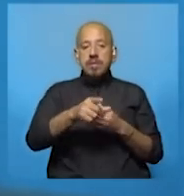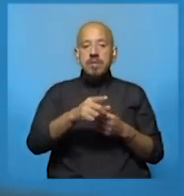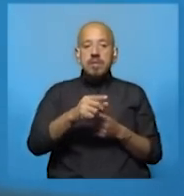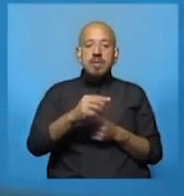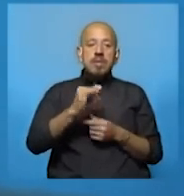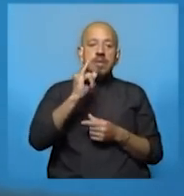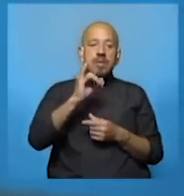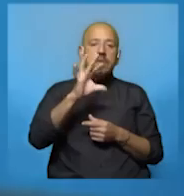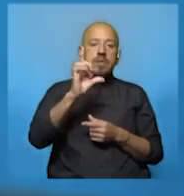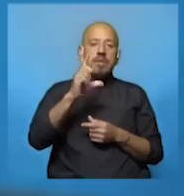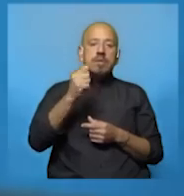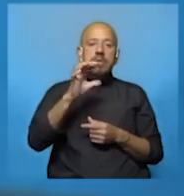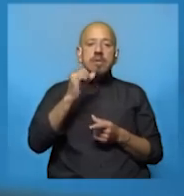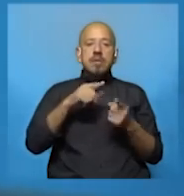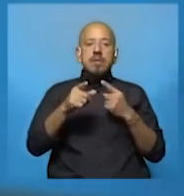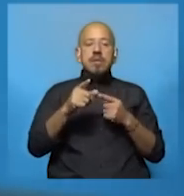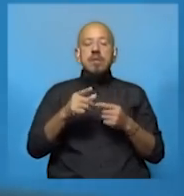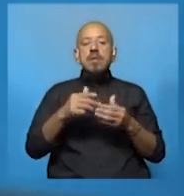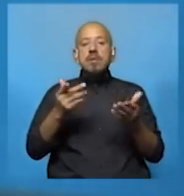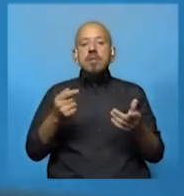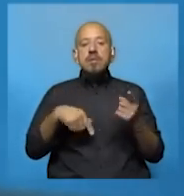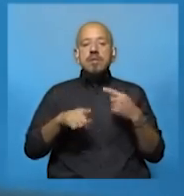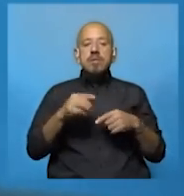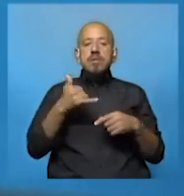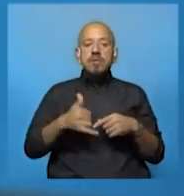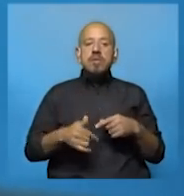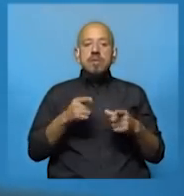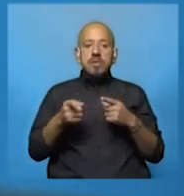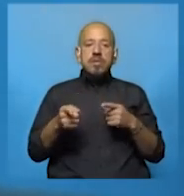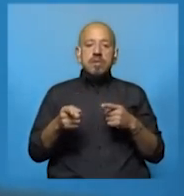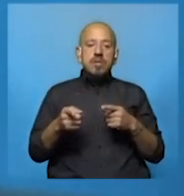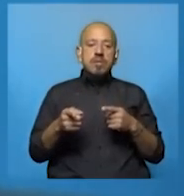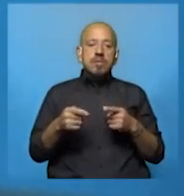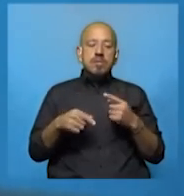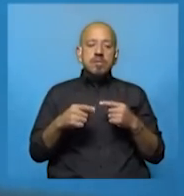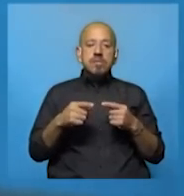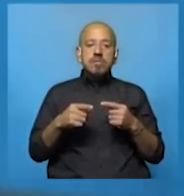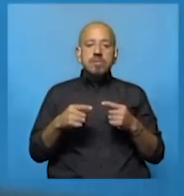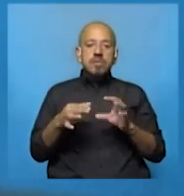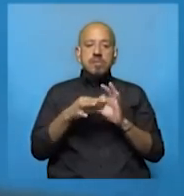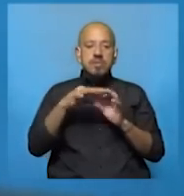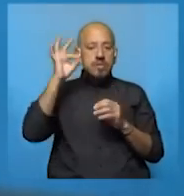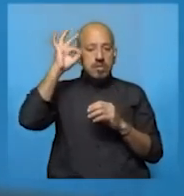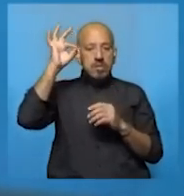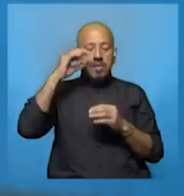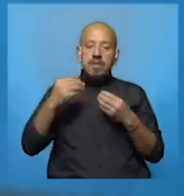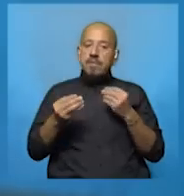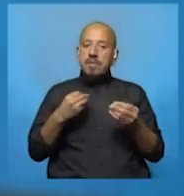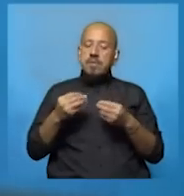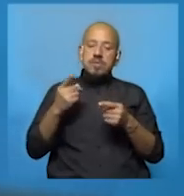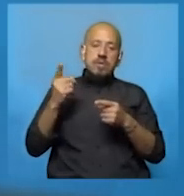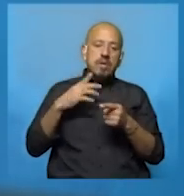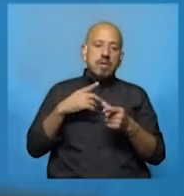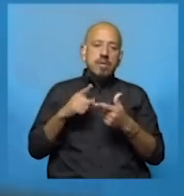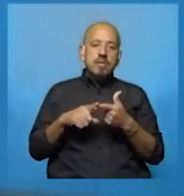seychelles en fin isla del Caribe Pero ellos mismos tienen su jurisdicciones el Reino Unido tiene su jurisdicción es flexibles